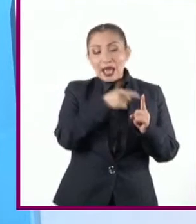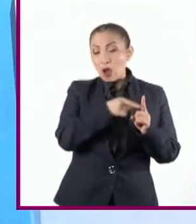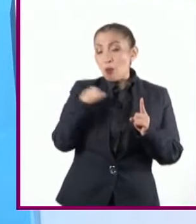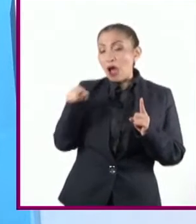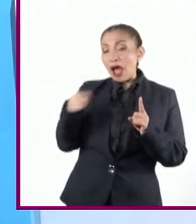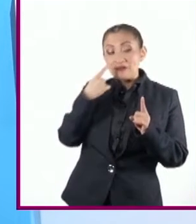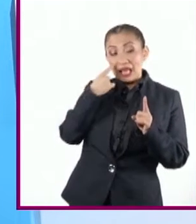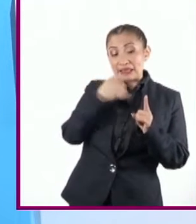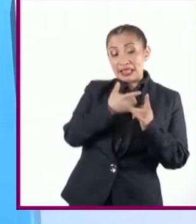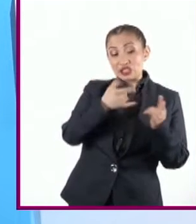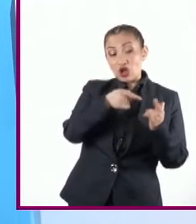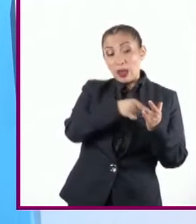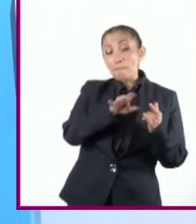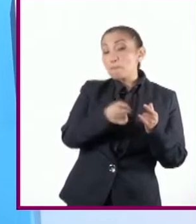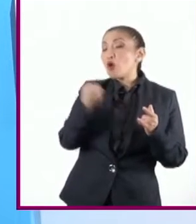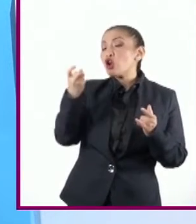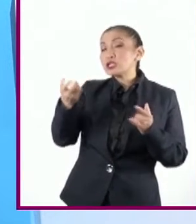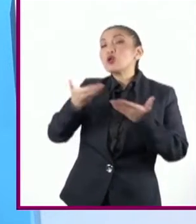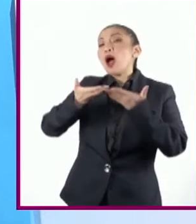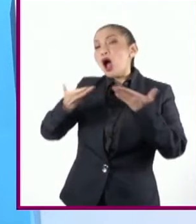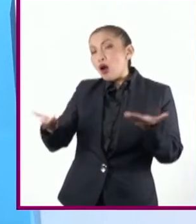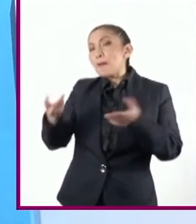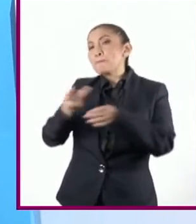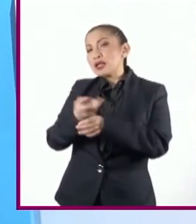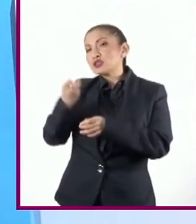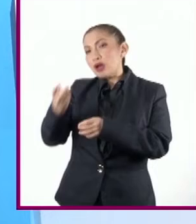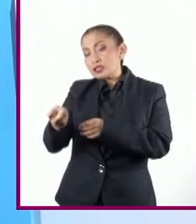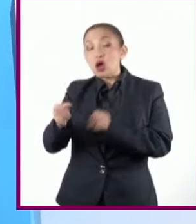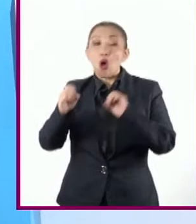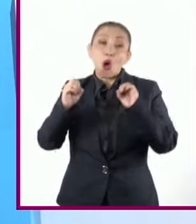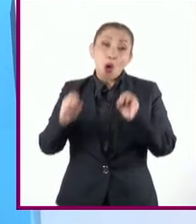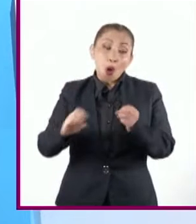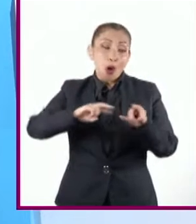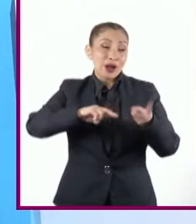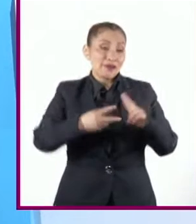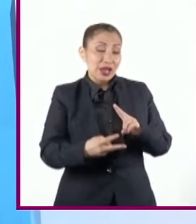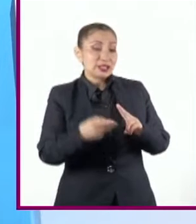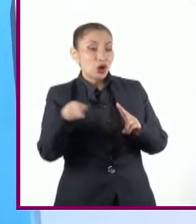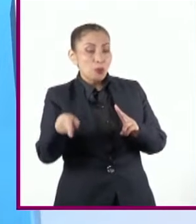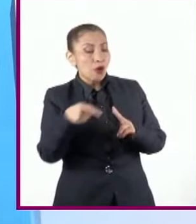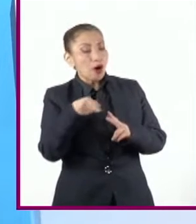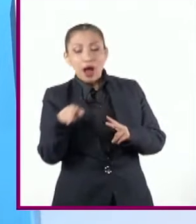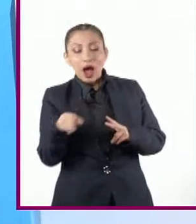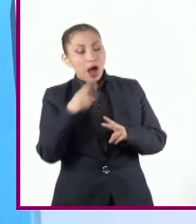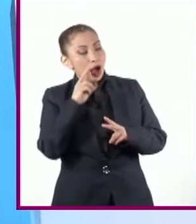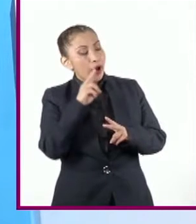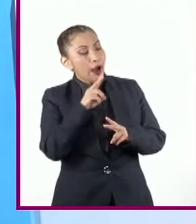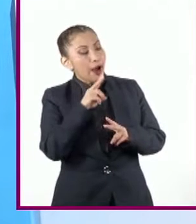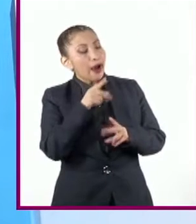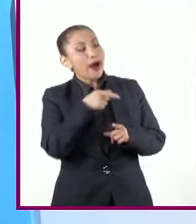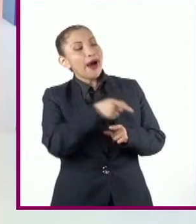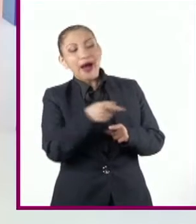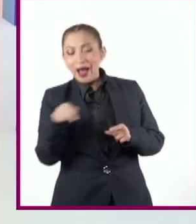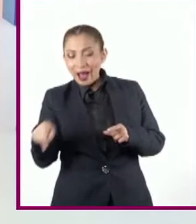el presente a partir de sus antecedentes pasados, o como una empresa de comprender el pasado desde el